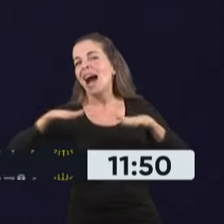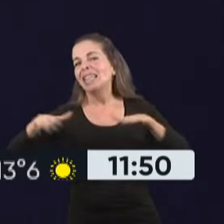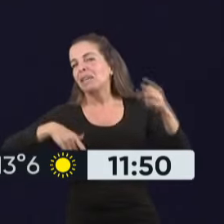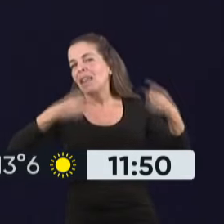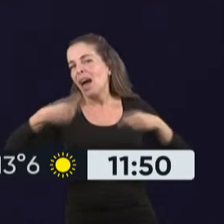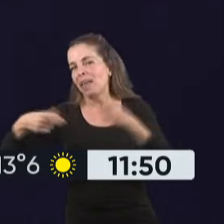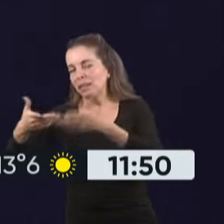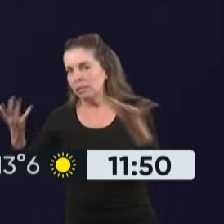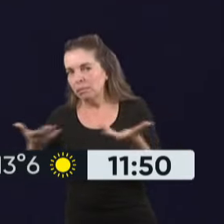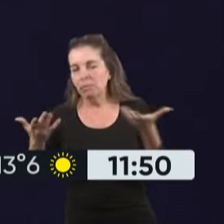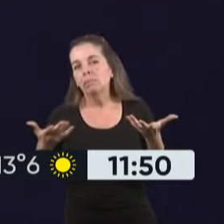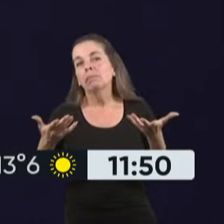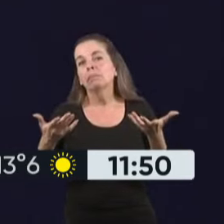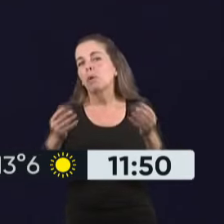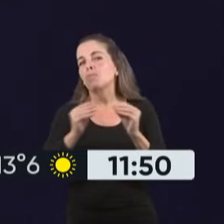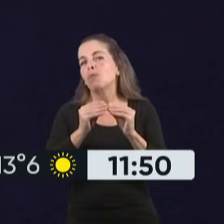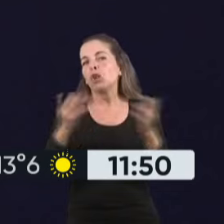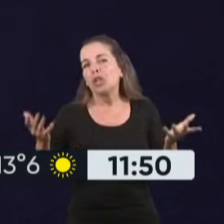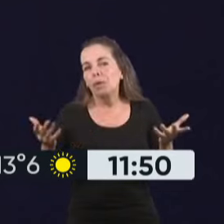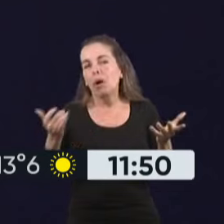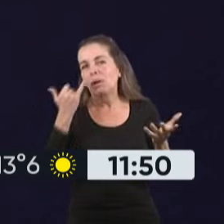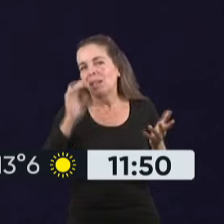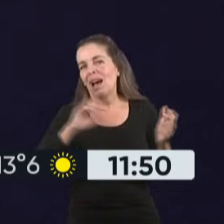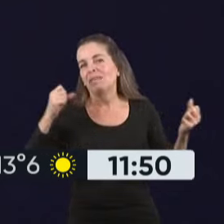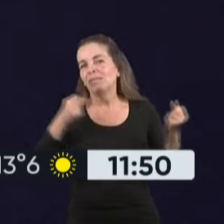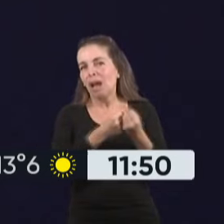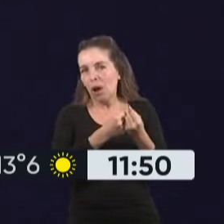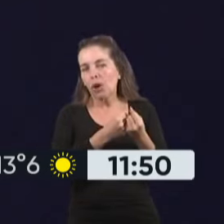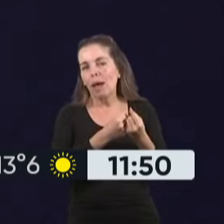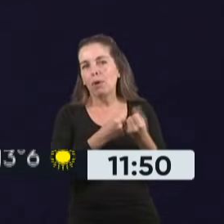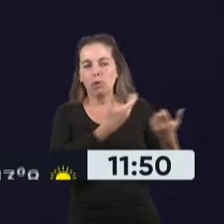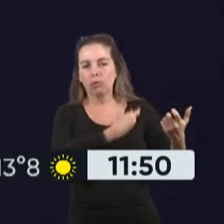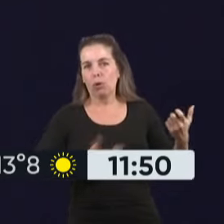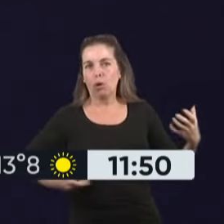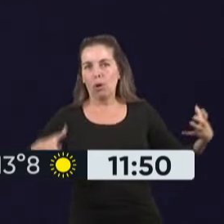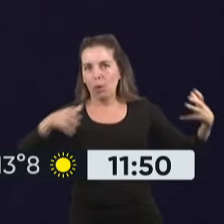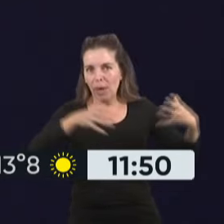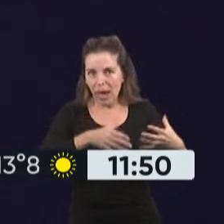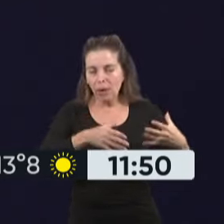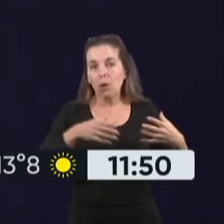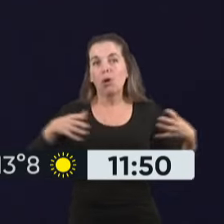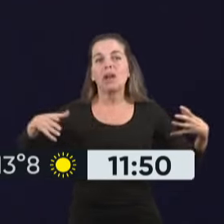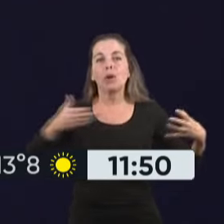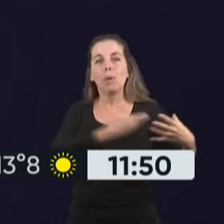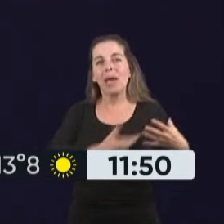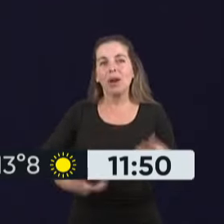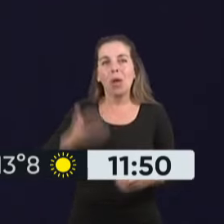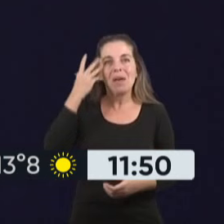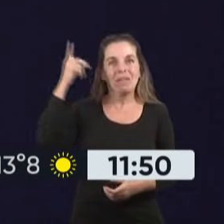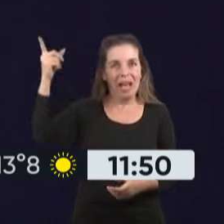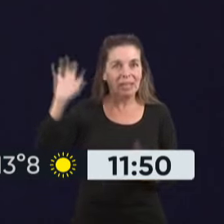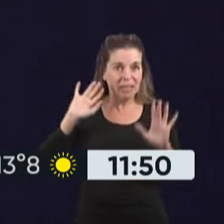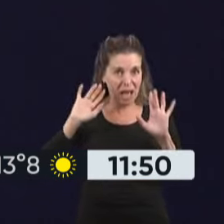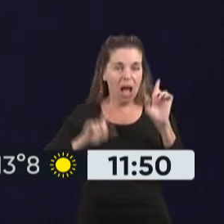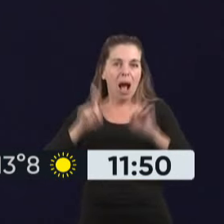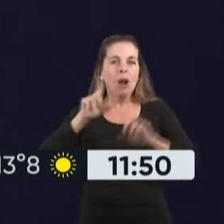razones que las convenimos con el gobierno de Francia. Así que parte de la agenda